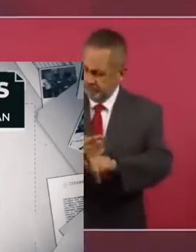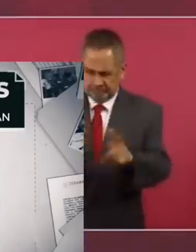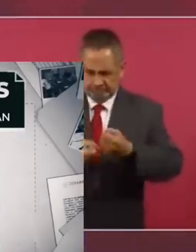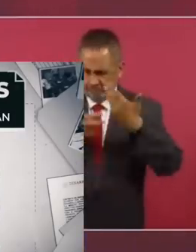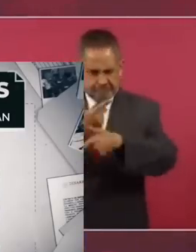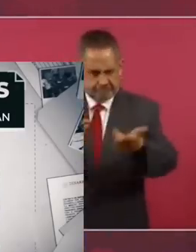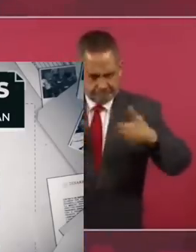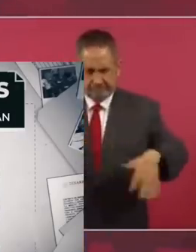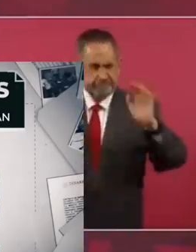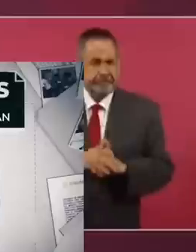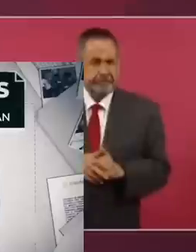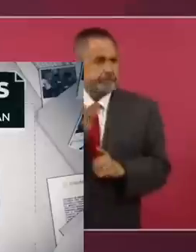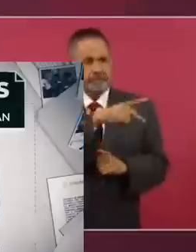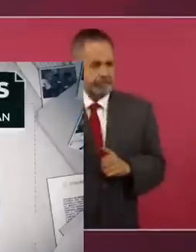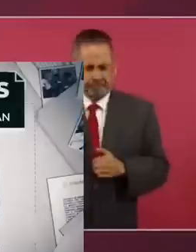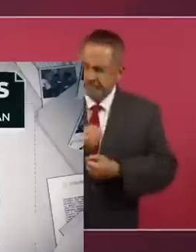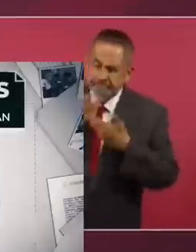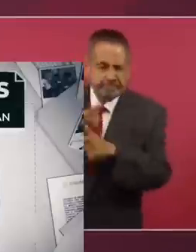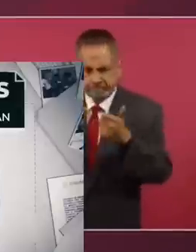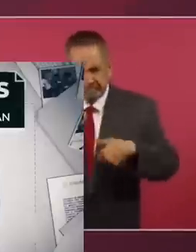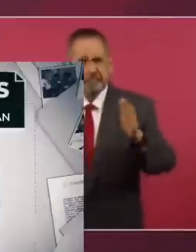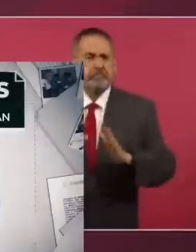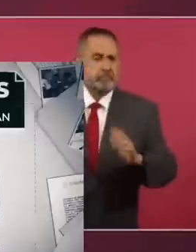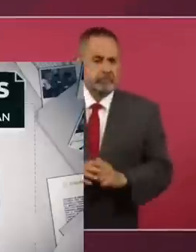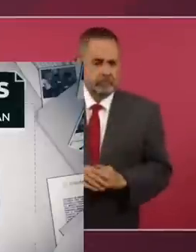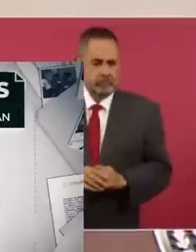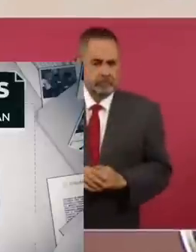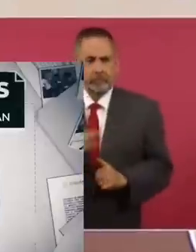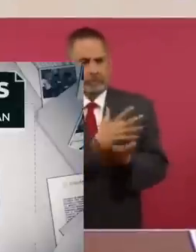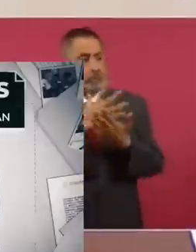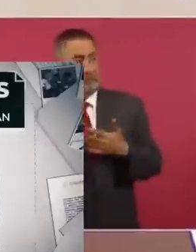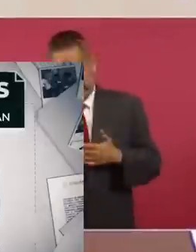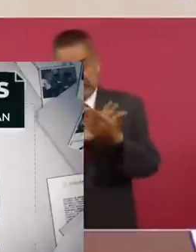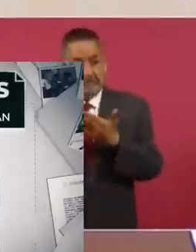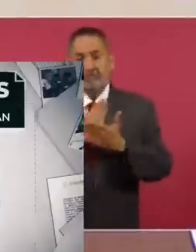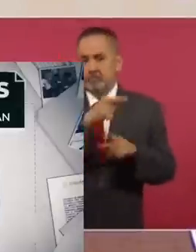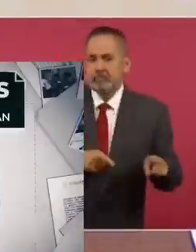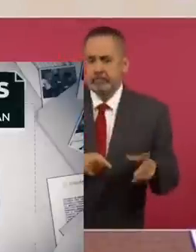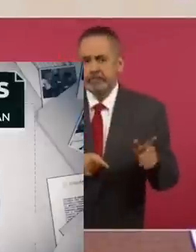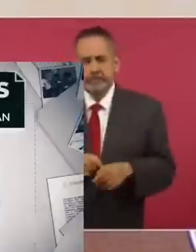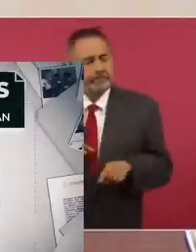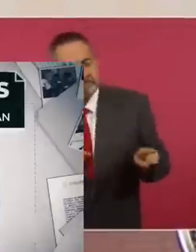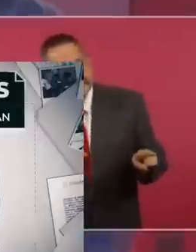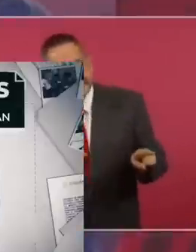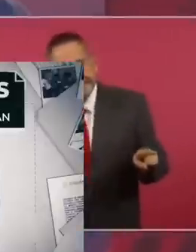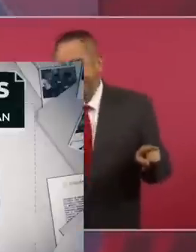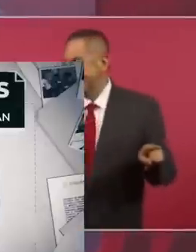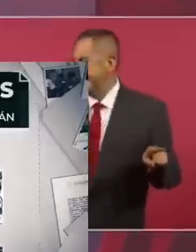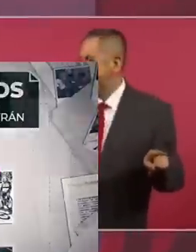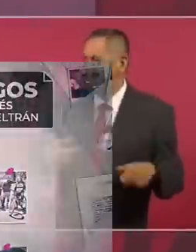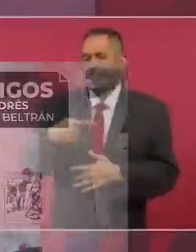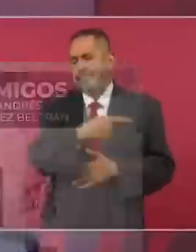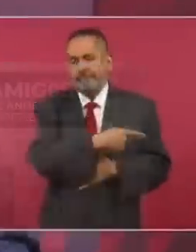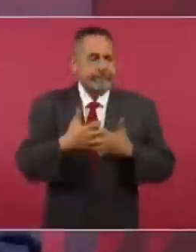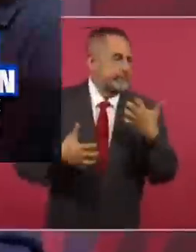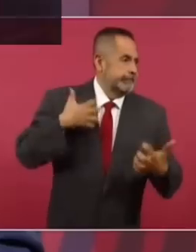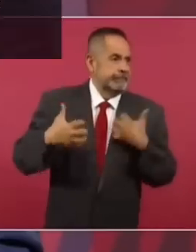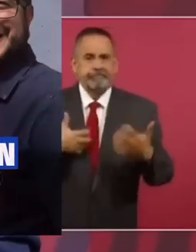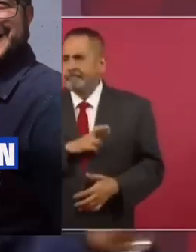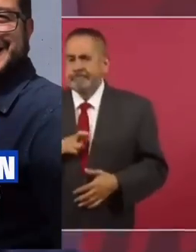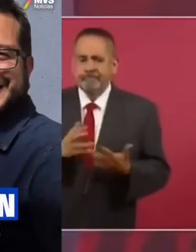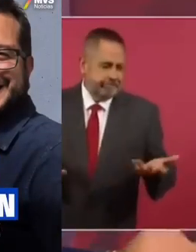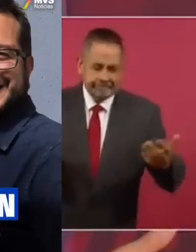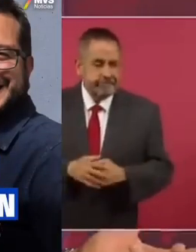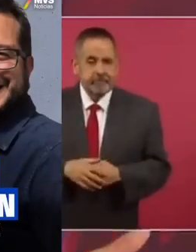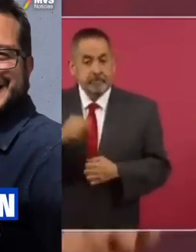expresión. Libre manifestación de las ideas. Y sí se excede, porque los entiendo. Están muy desesperados.